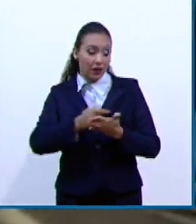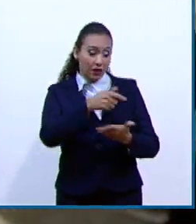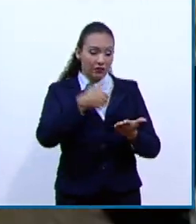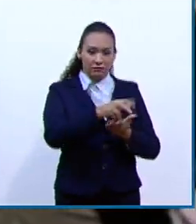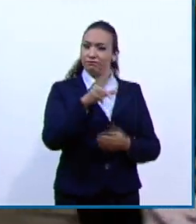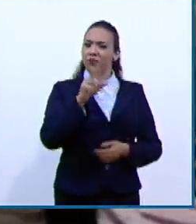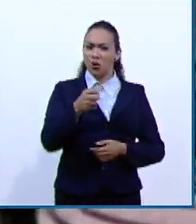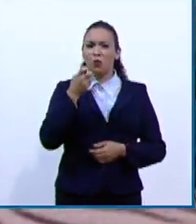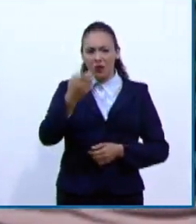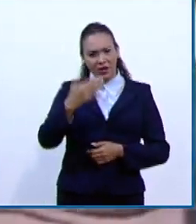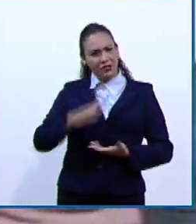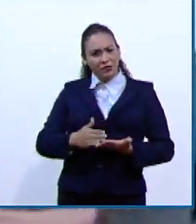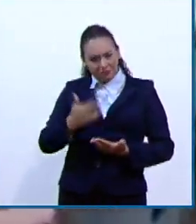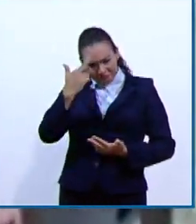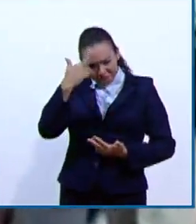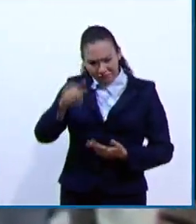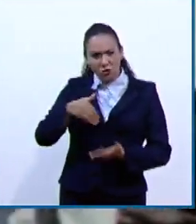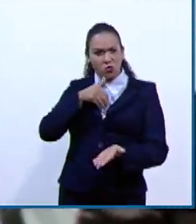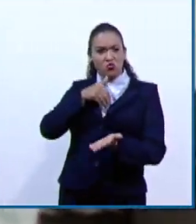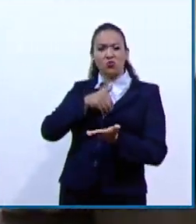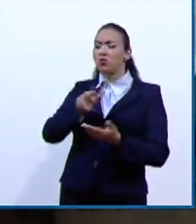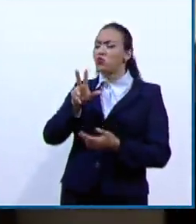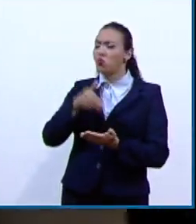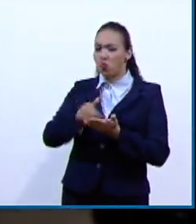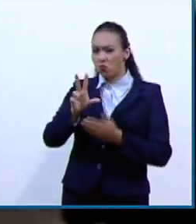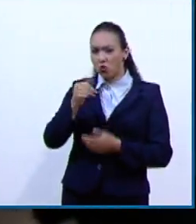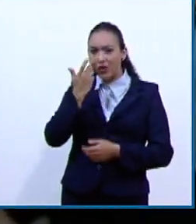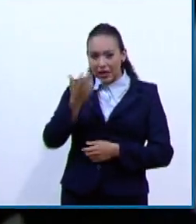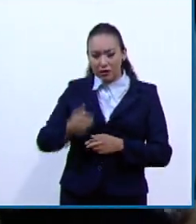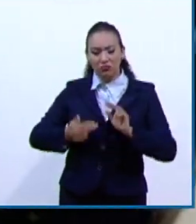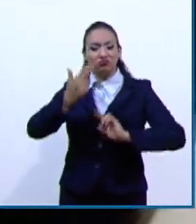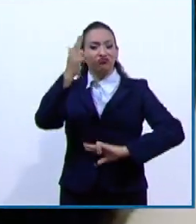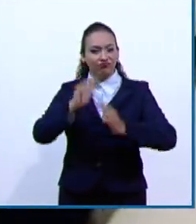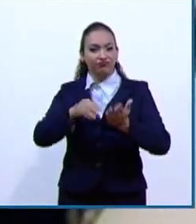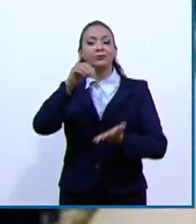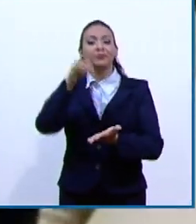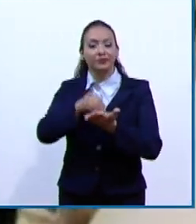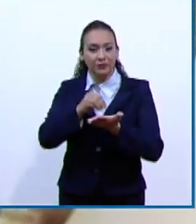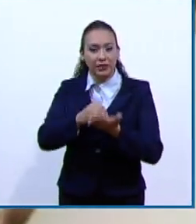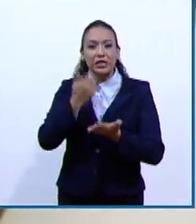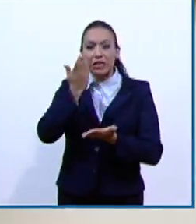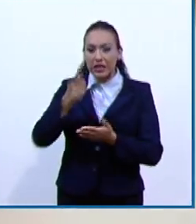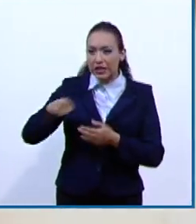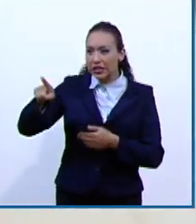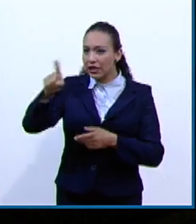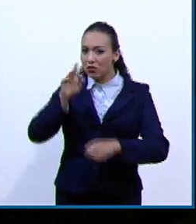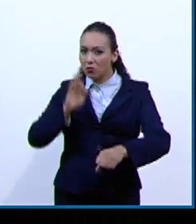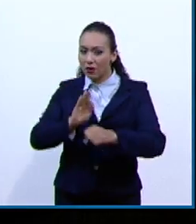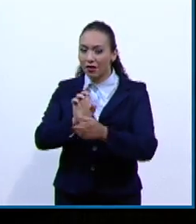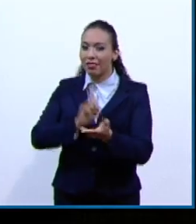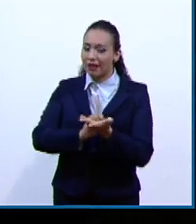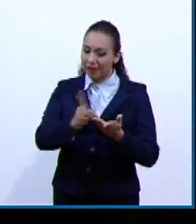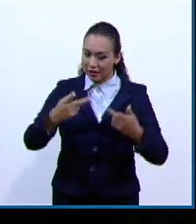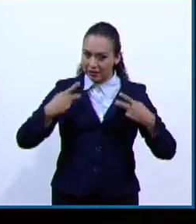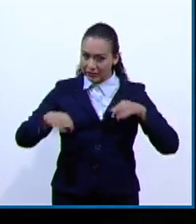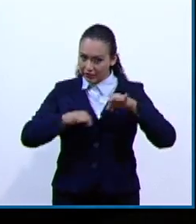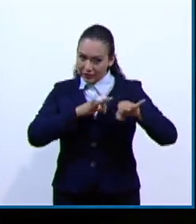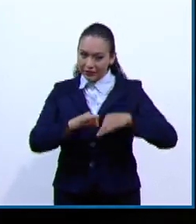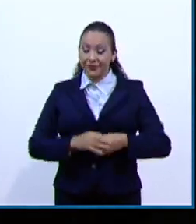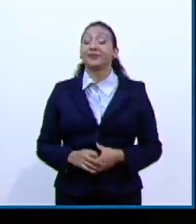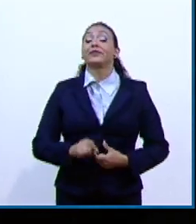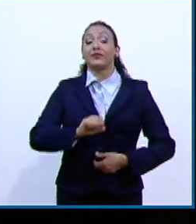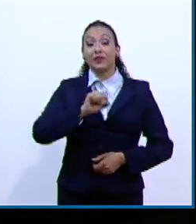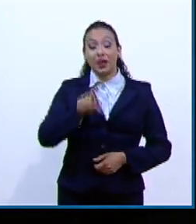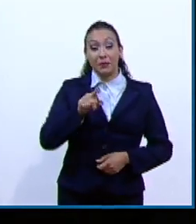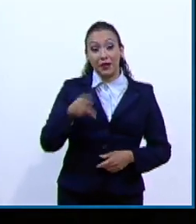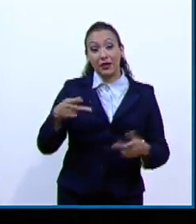Esto señalaron cuando el Pleno del Consejo de la Judicatura Federal garantice sus derechos laborales. En un recorrido también por